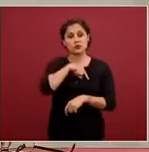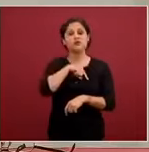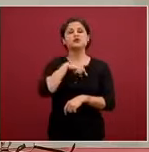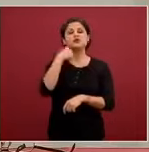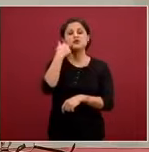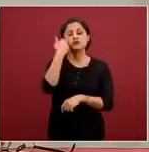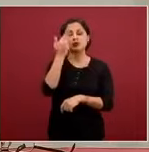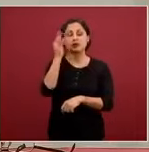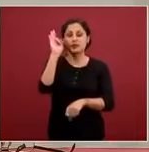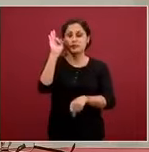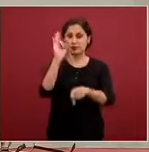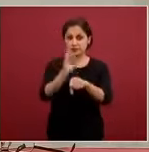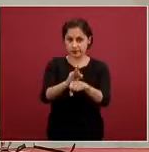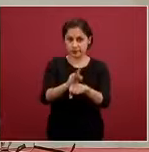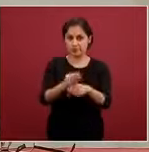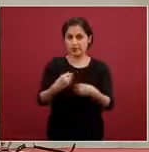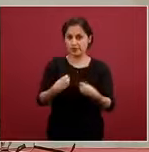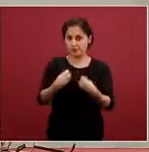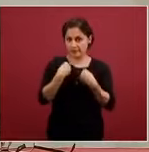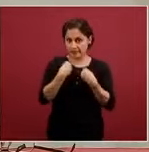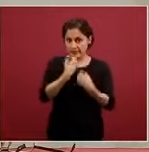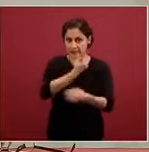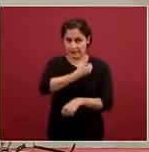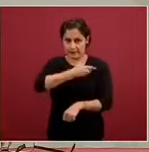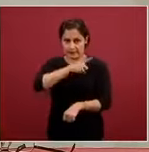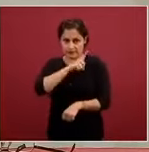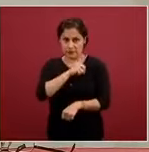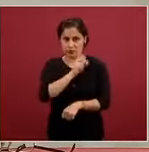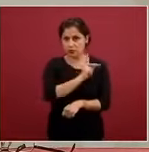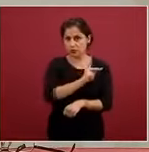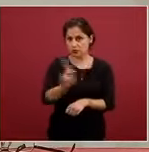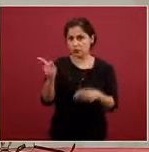y la vida de las personas, porque pueden